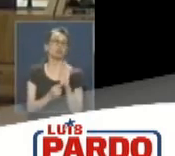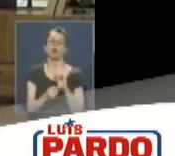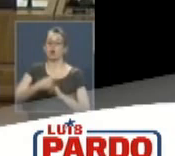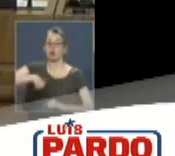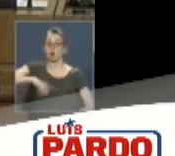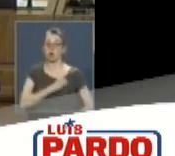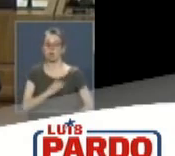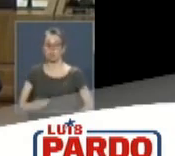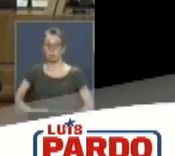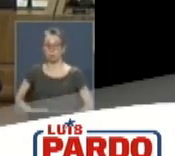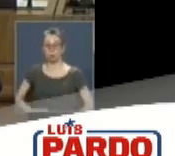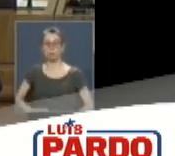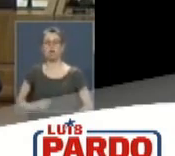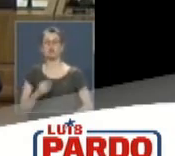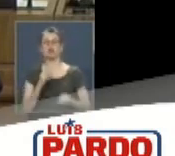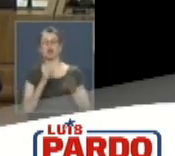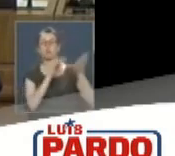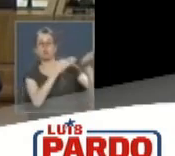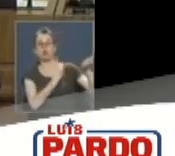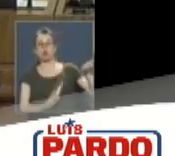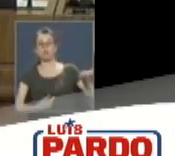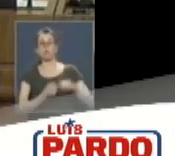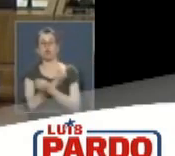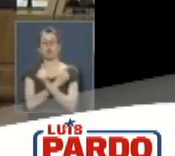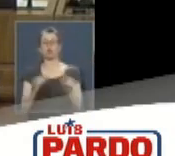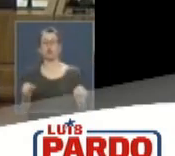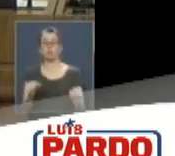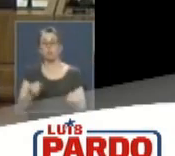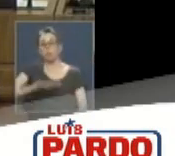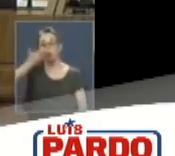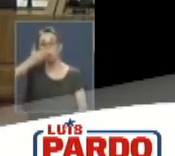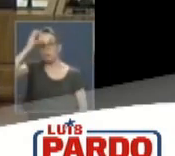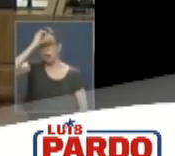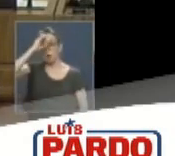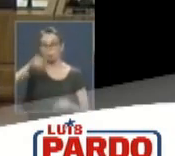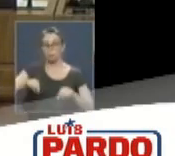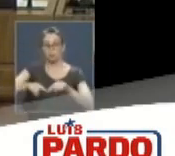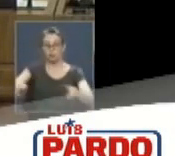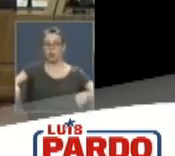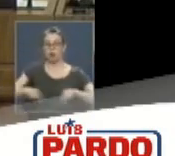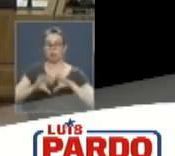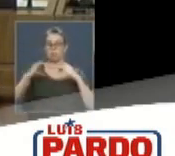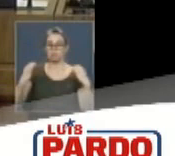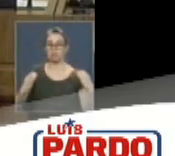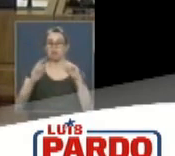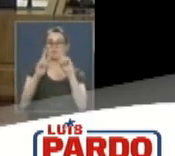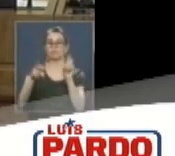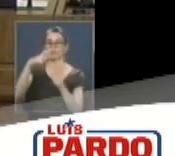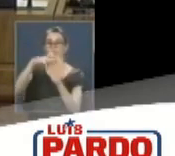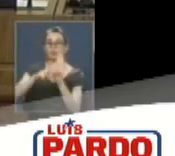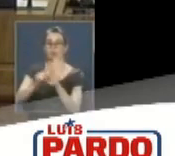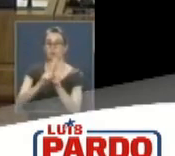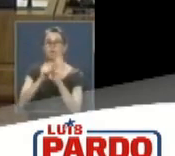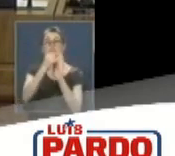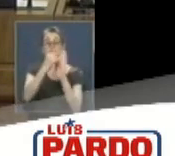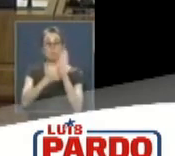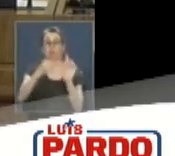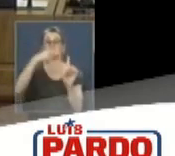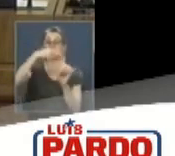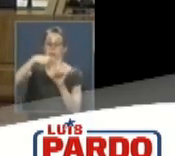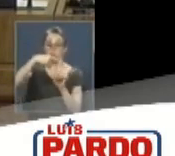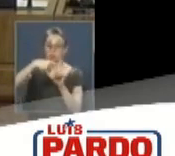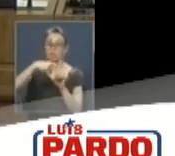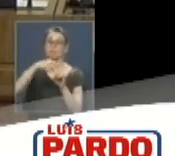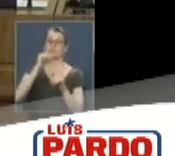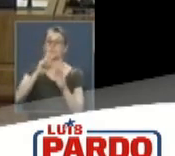los diputados de gobierno de exponer nuestra posición respecto de este proyecto de ley, que efectivamente contiene elementos positivos desde el punto de